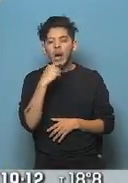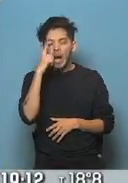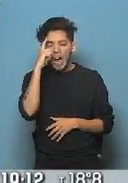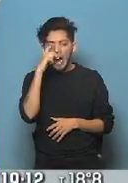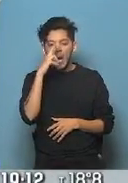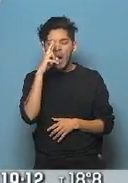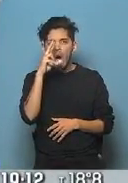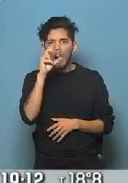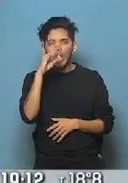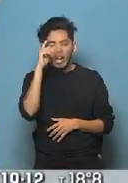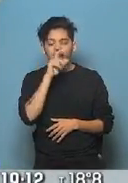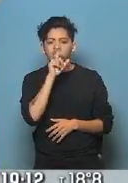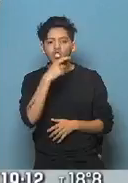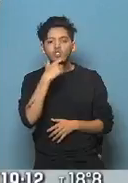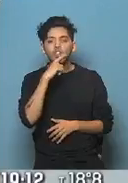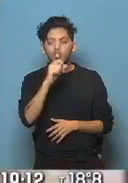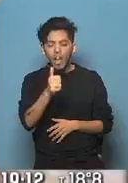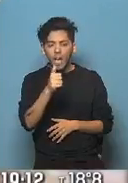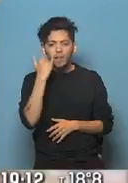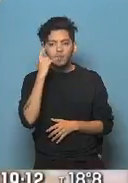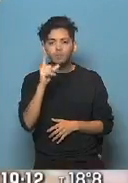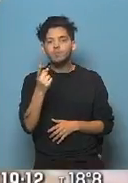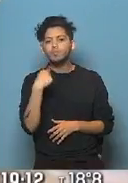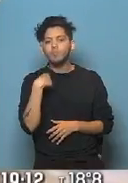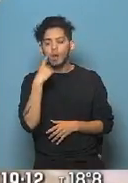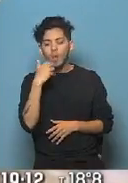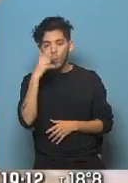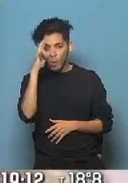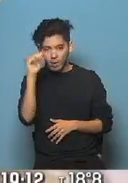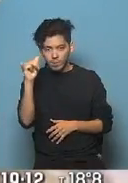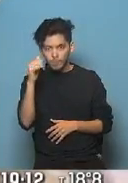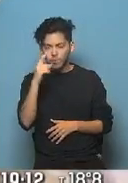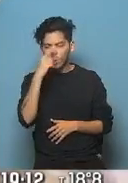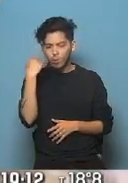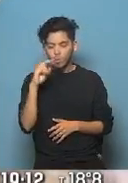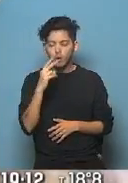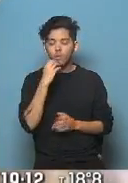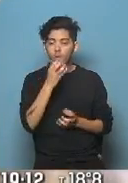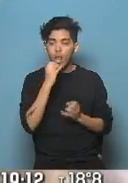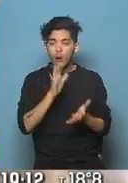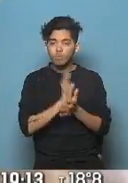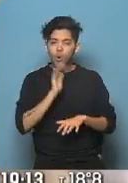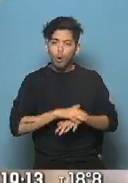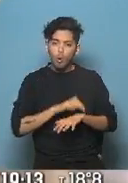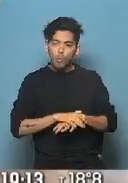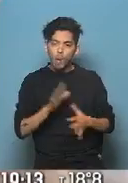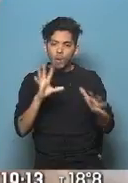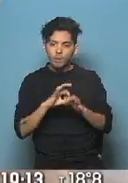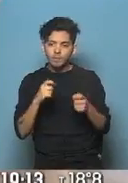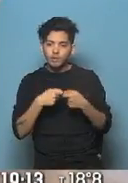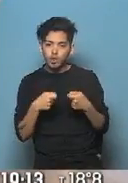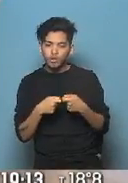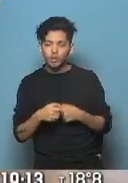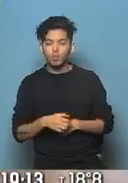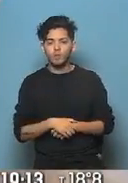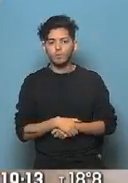Fabián Barreiro. Tanto Gutiérrez como Álvarez fueron mencionados por José López en su última declaración como imputado colaborador.